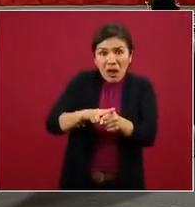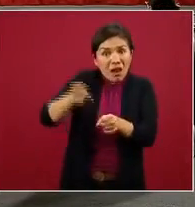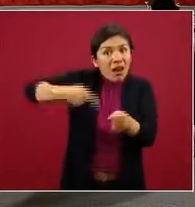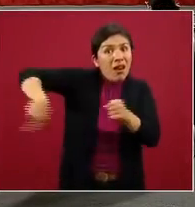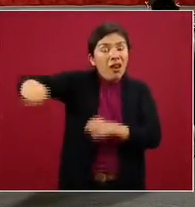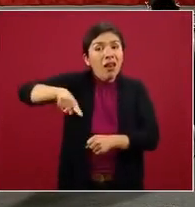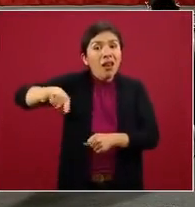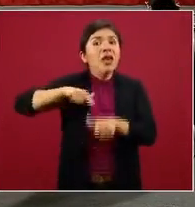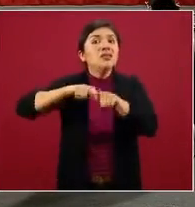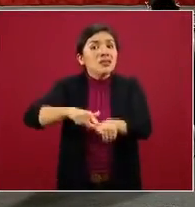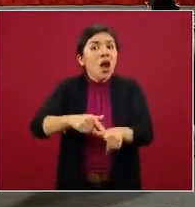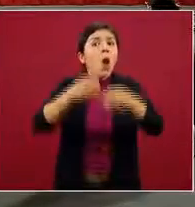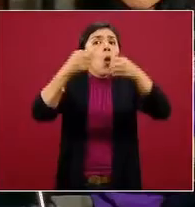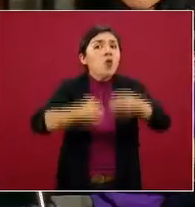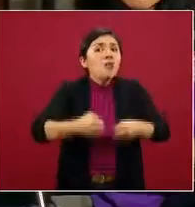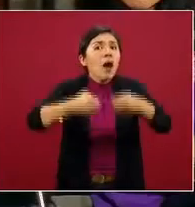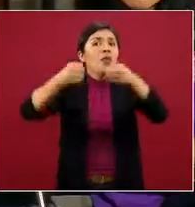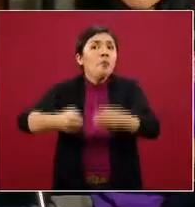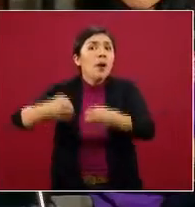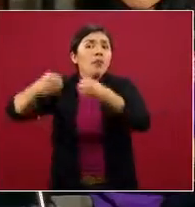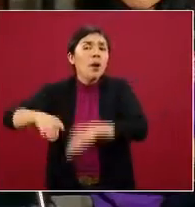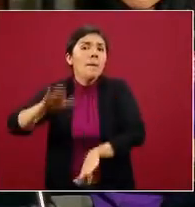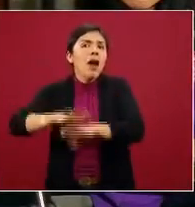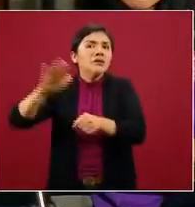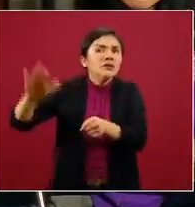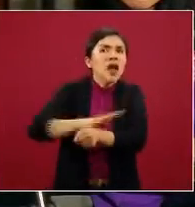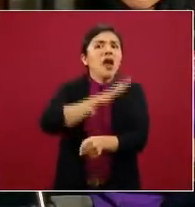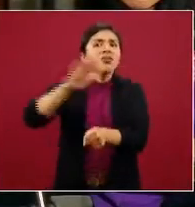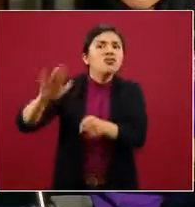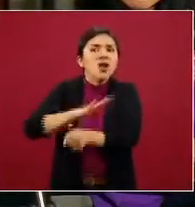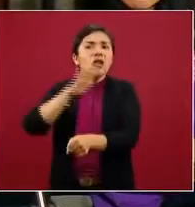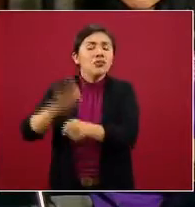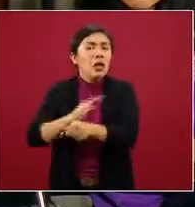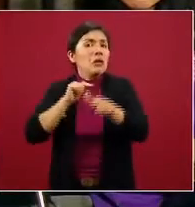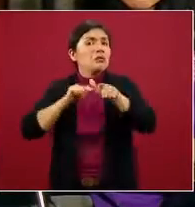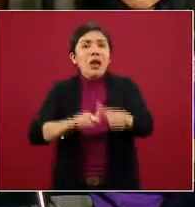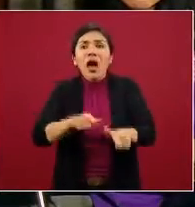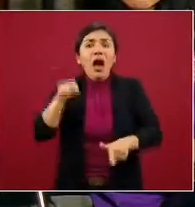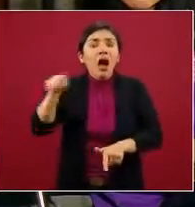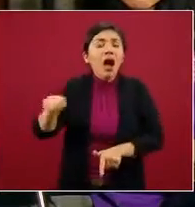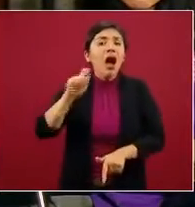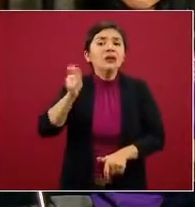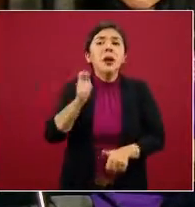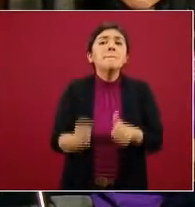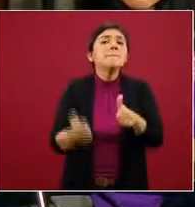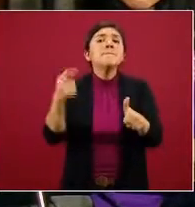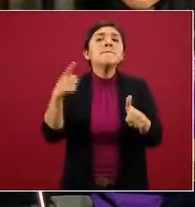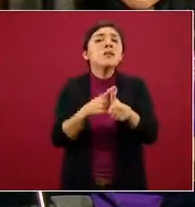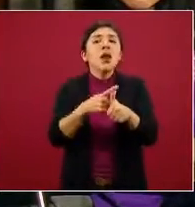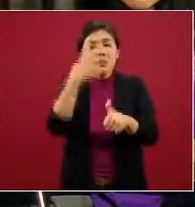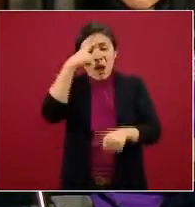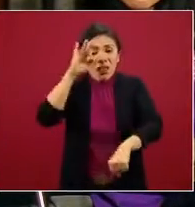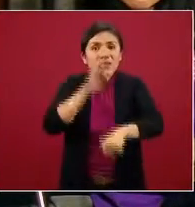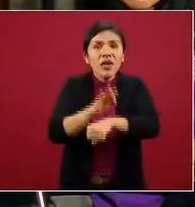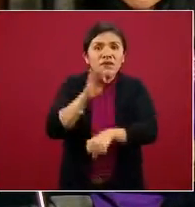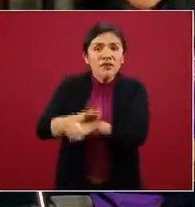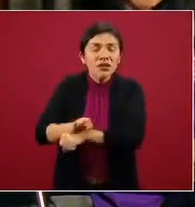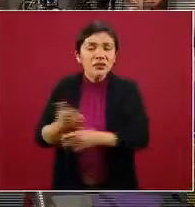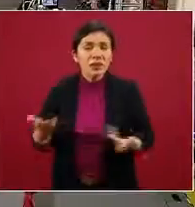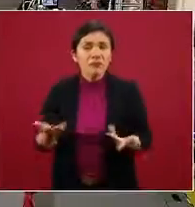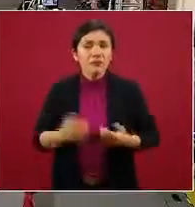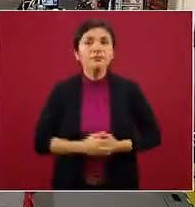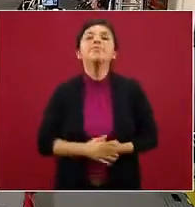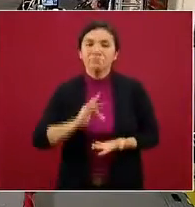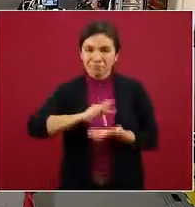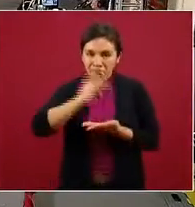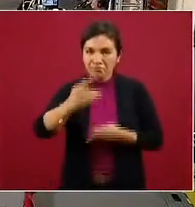estar ocupados constantemente y van a seguir siendo la primera línea de defensa.